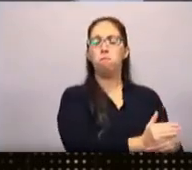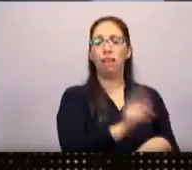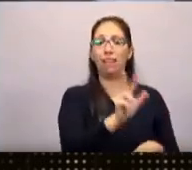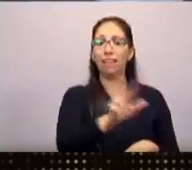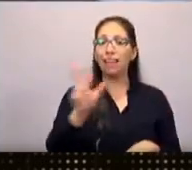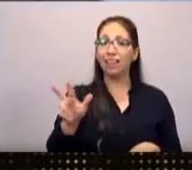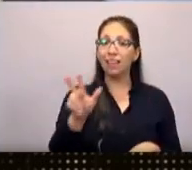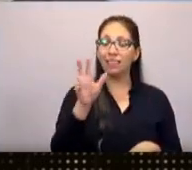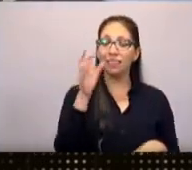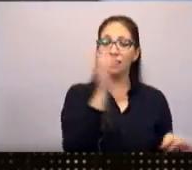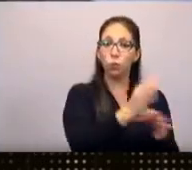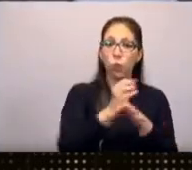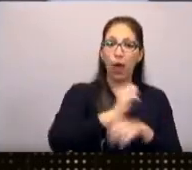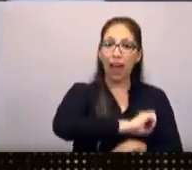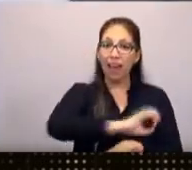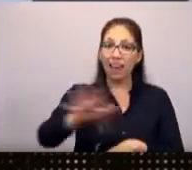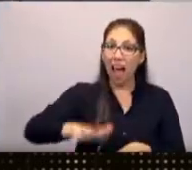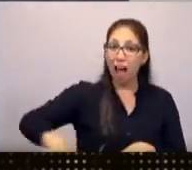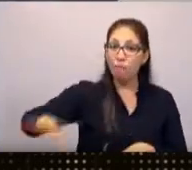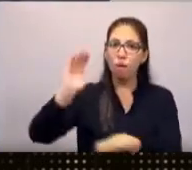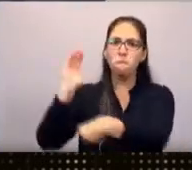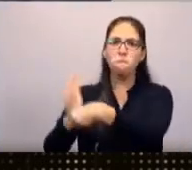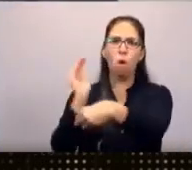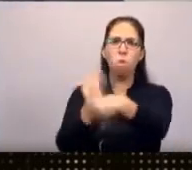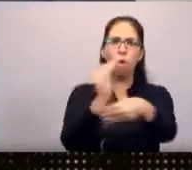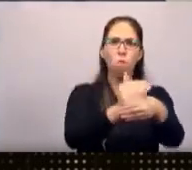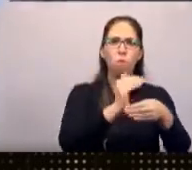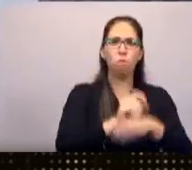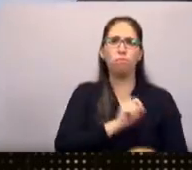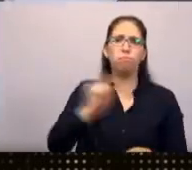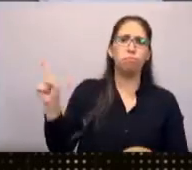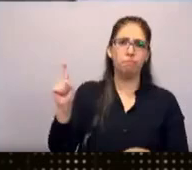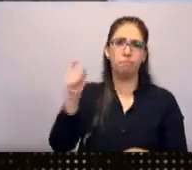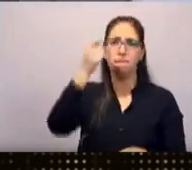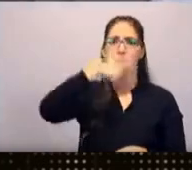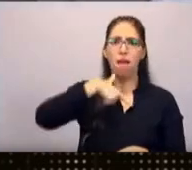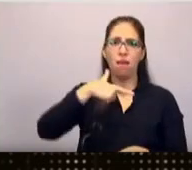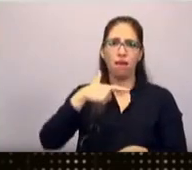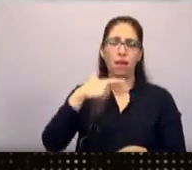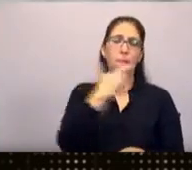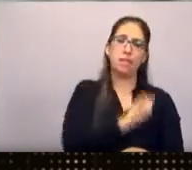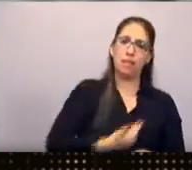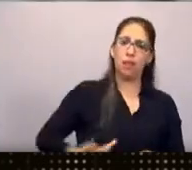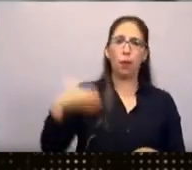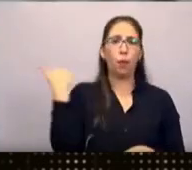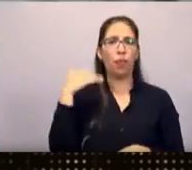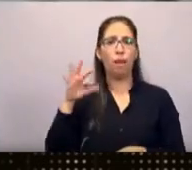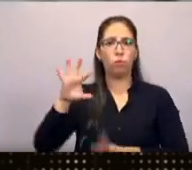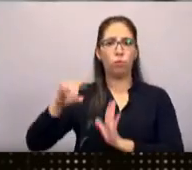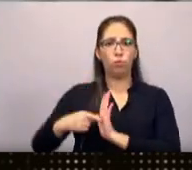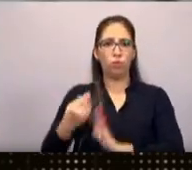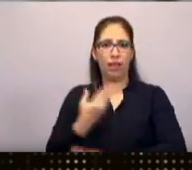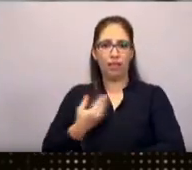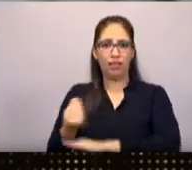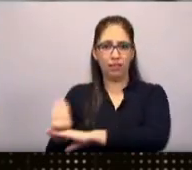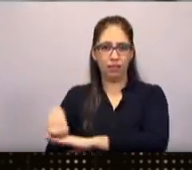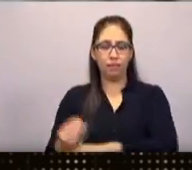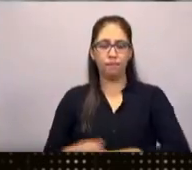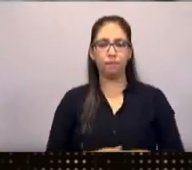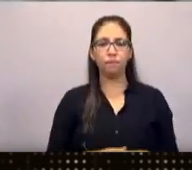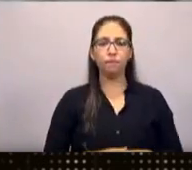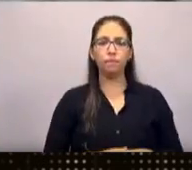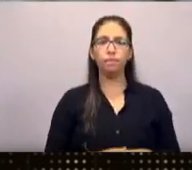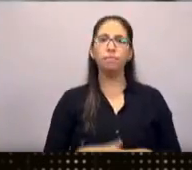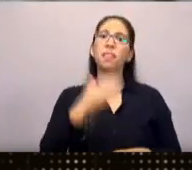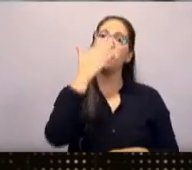escuelas Rurales cerraron Vidal y macri de presidente y después la